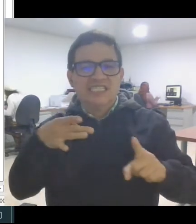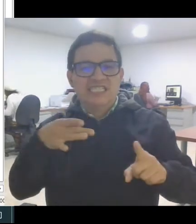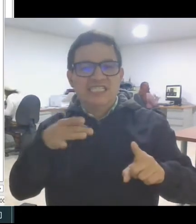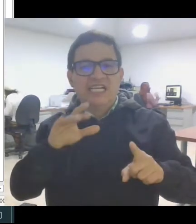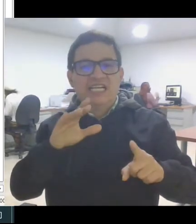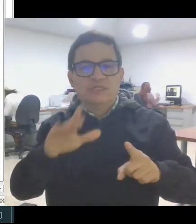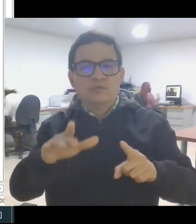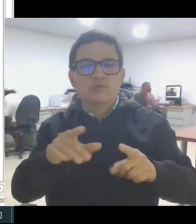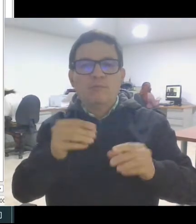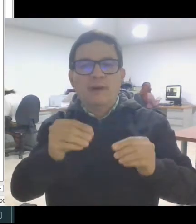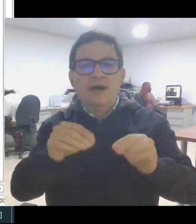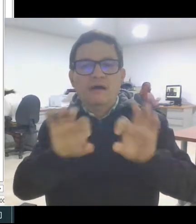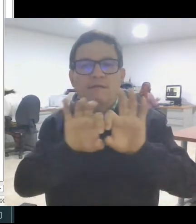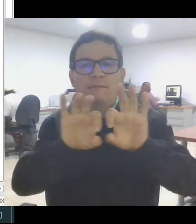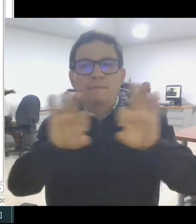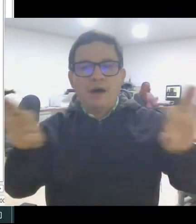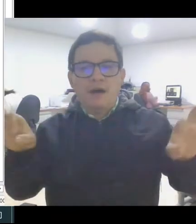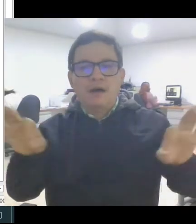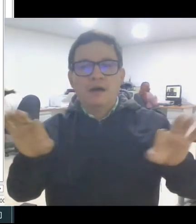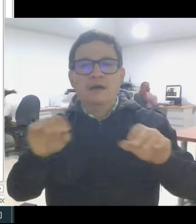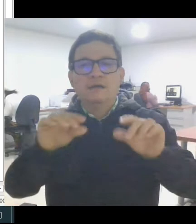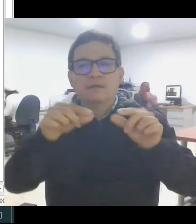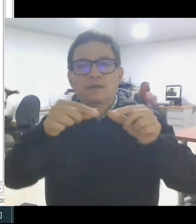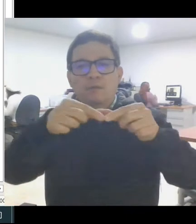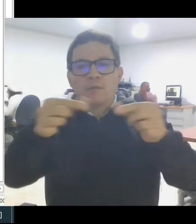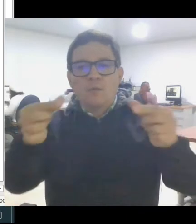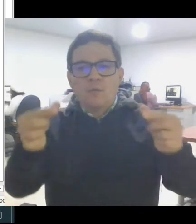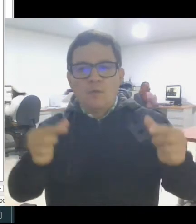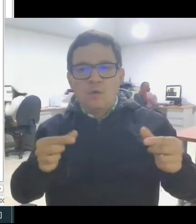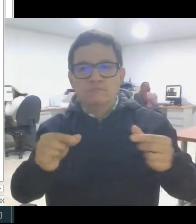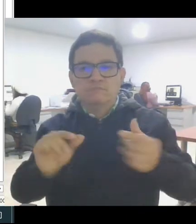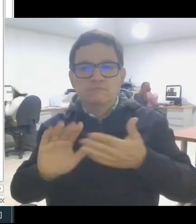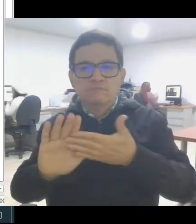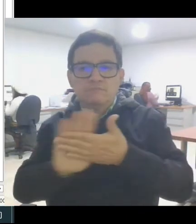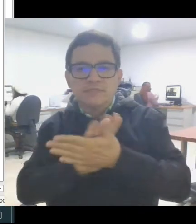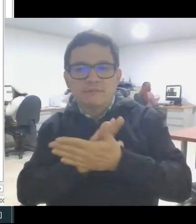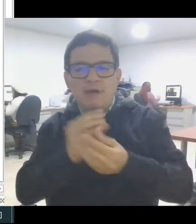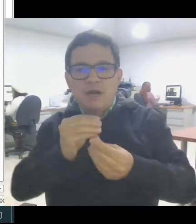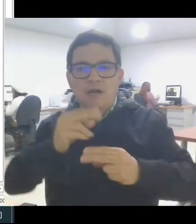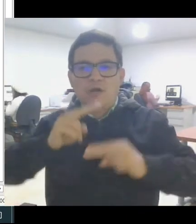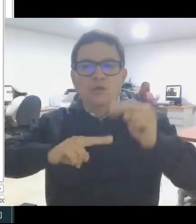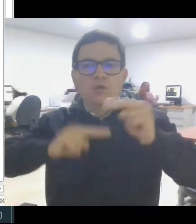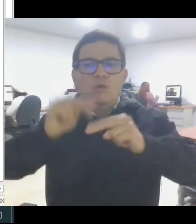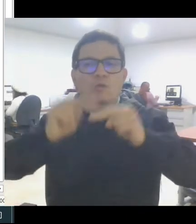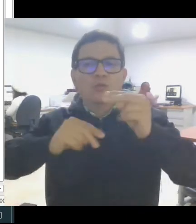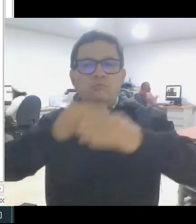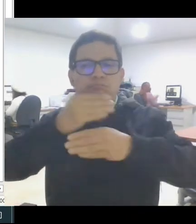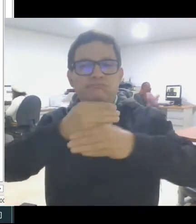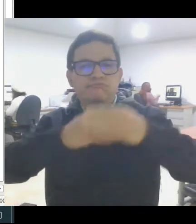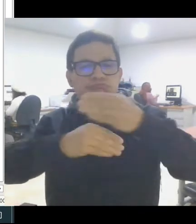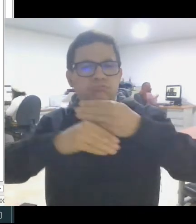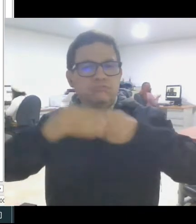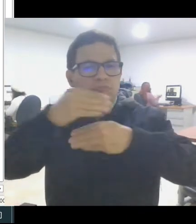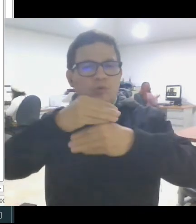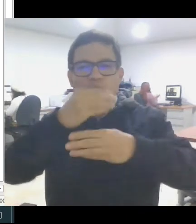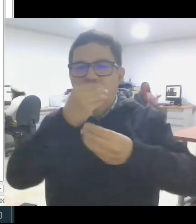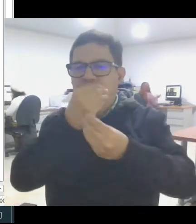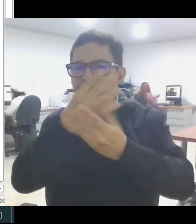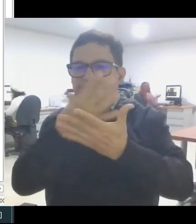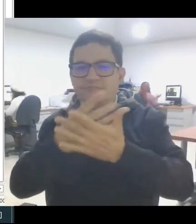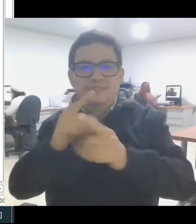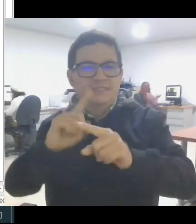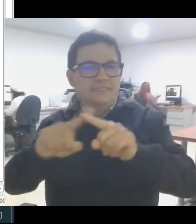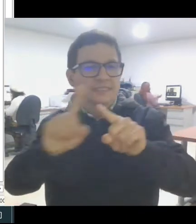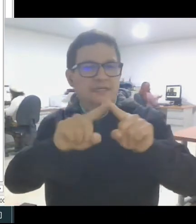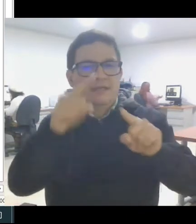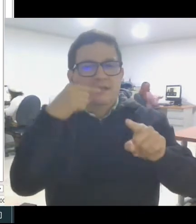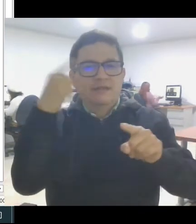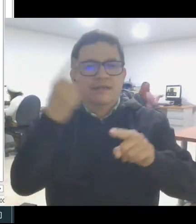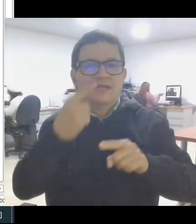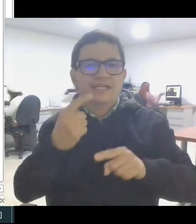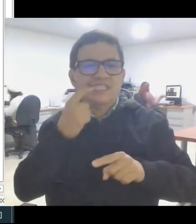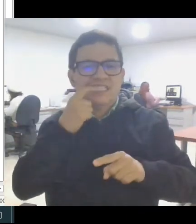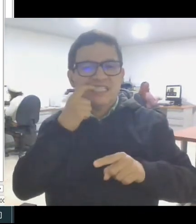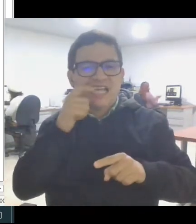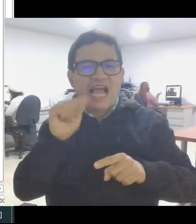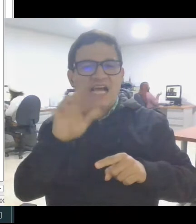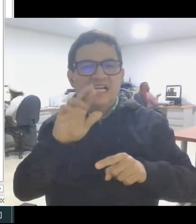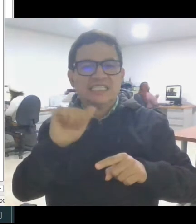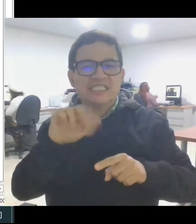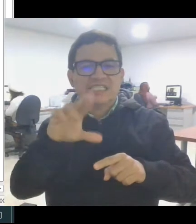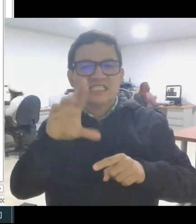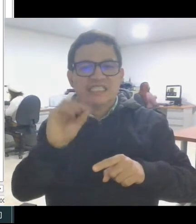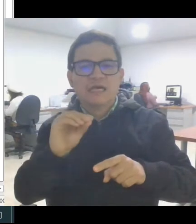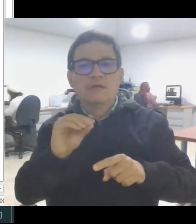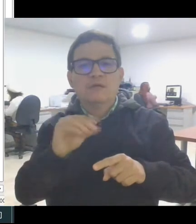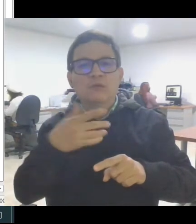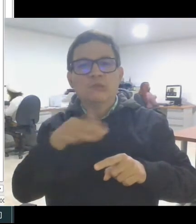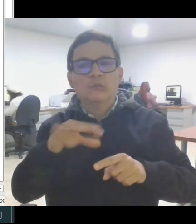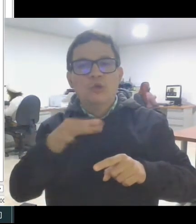barras, perfiles, chapas para utilizar en construcciones y estructuras en general. Producir acero al carbono estructural para barras